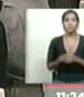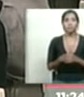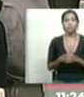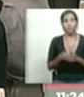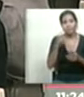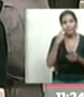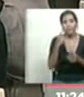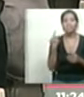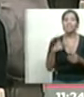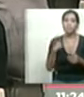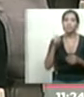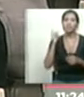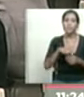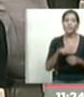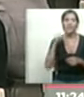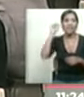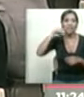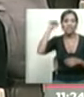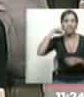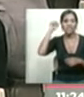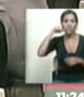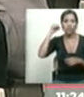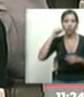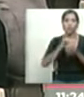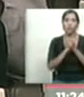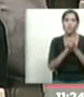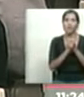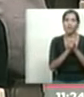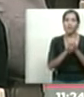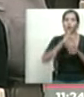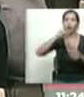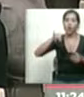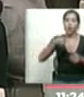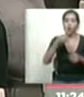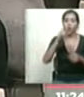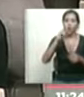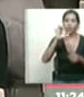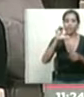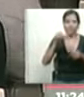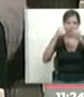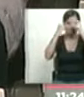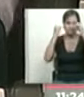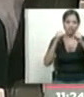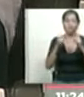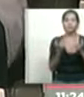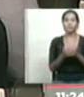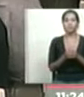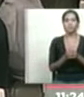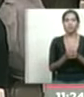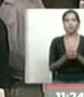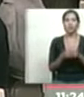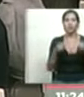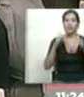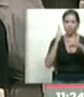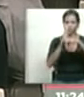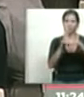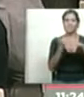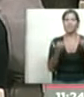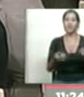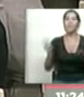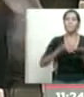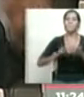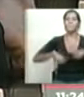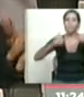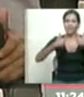Miren, tenemos también el video del compañero Jorge Arriaza, el video número 15. Vamos a pasarlo, lo ligamos al corte y ya regresamos con más